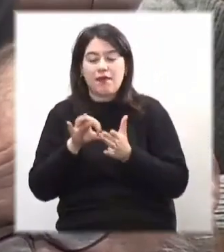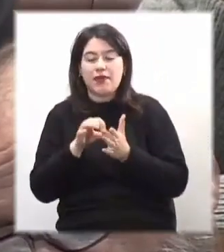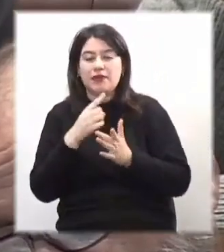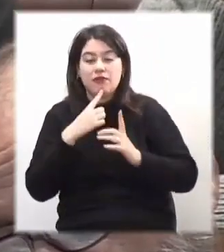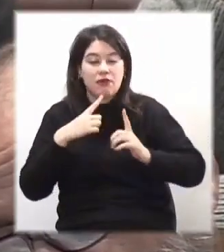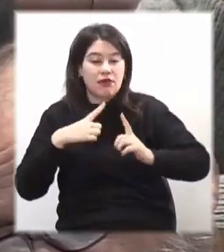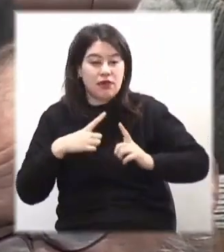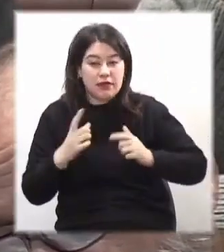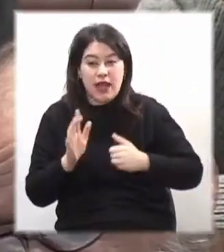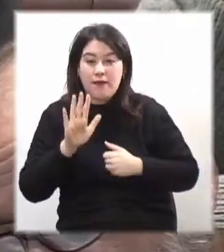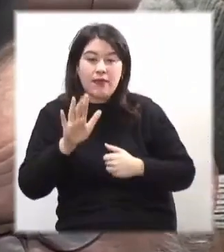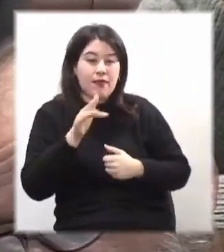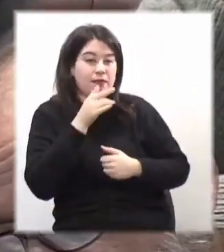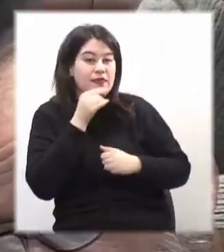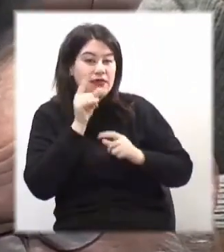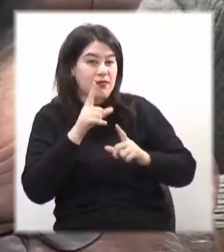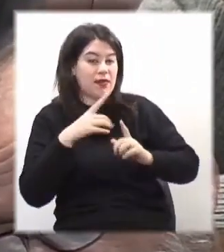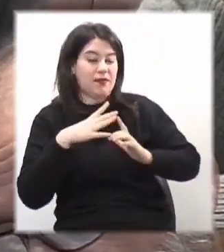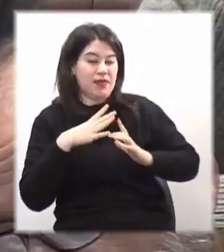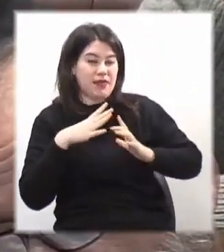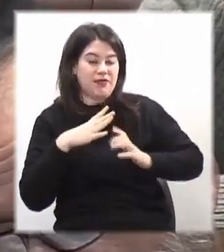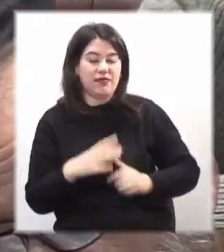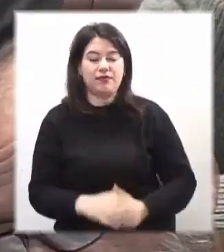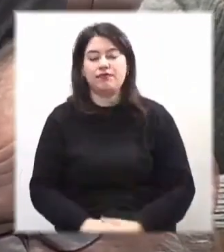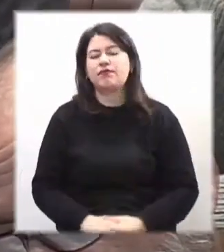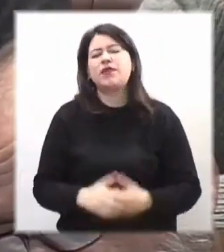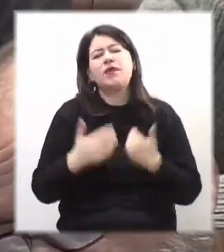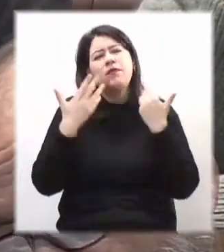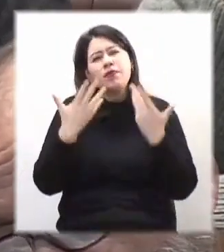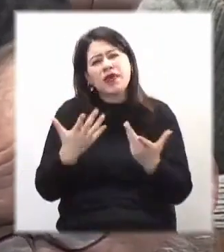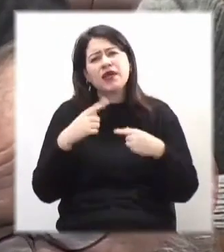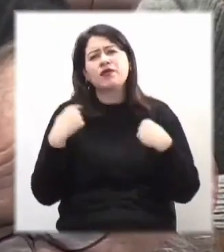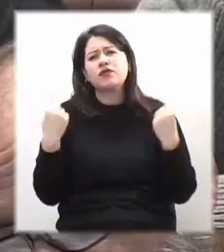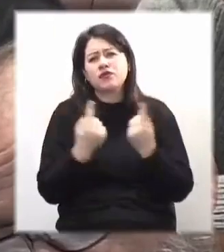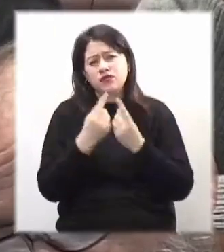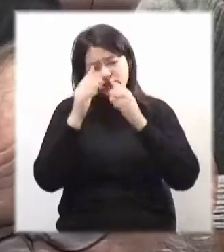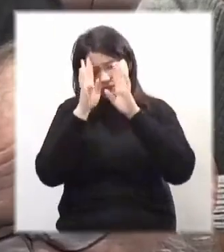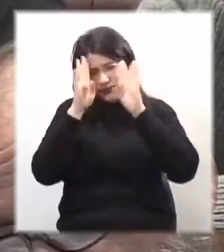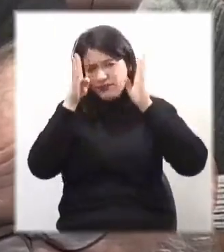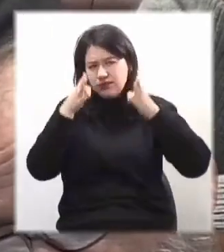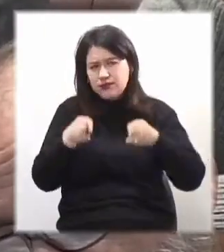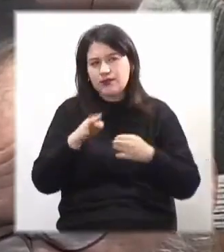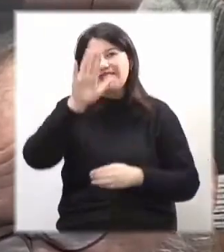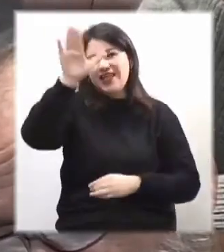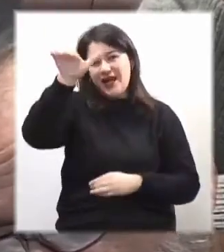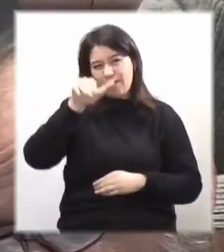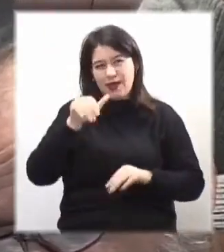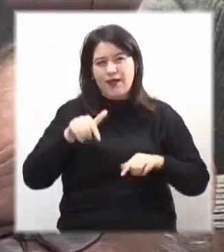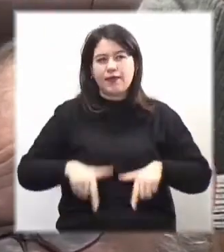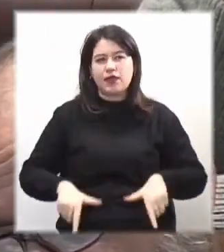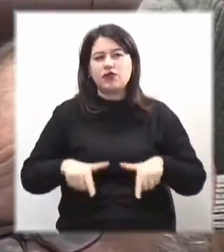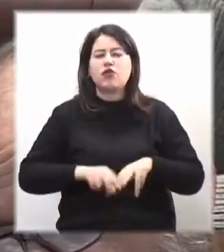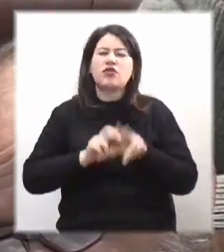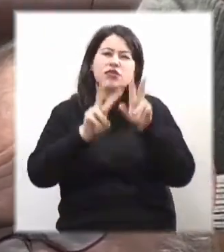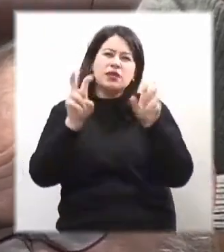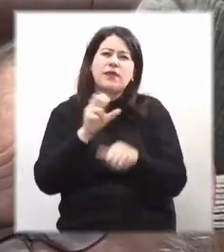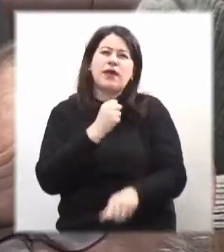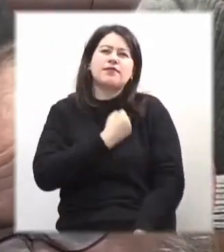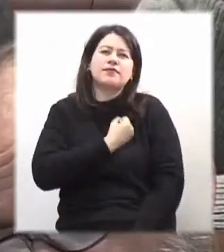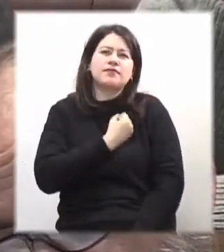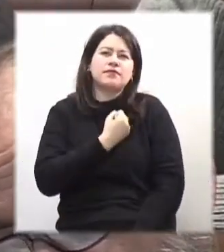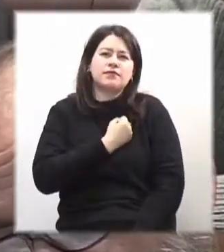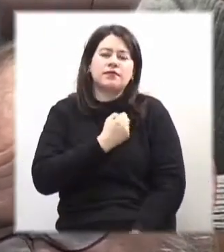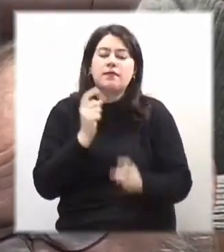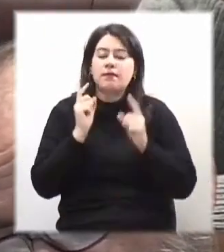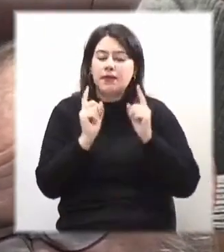y en la propia policía Por qué vamos a hacer foco en esta interpelación en los homicidios porque